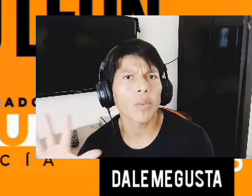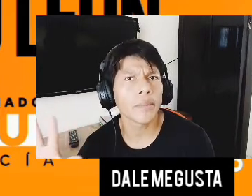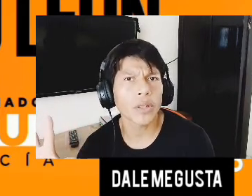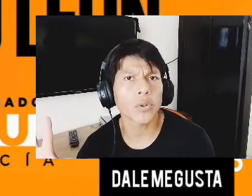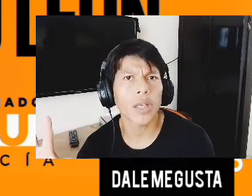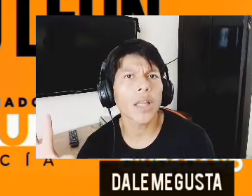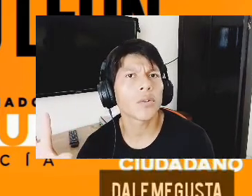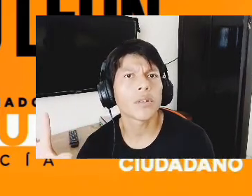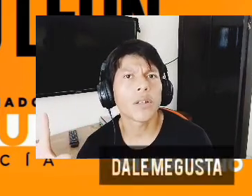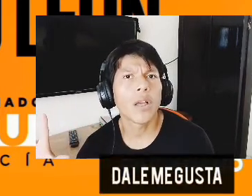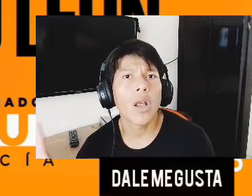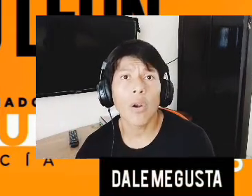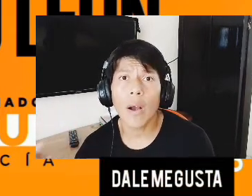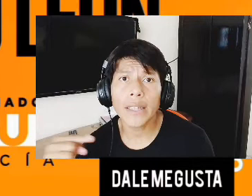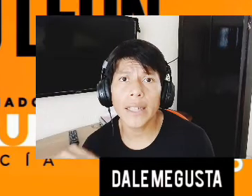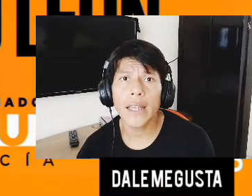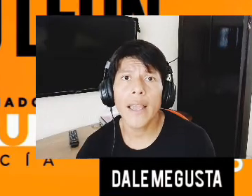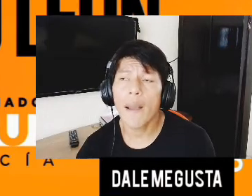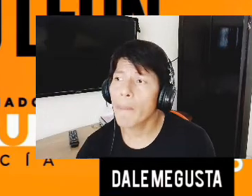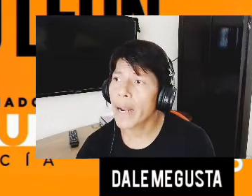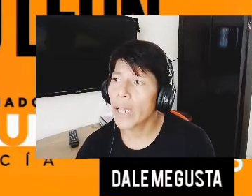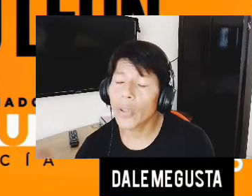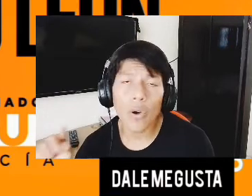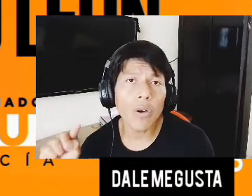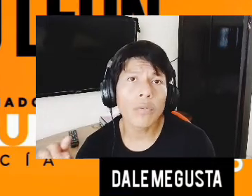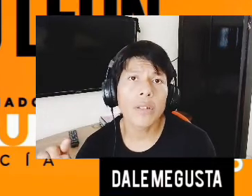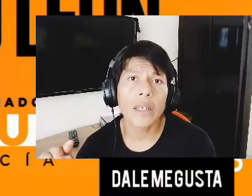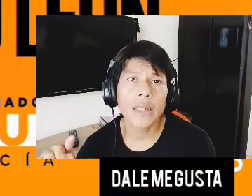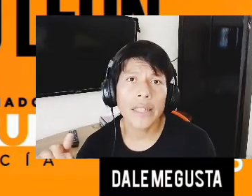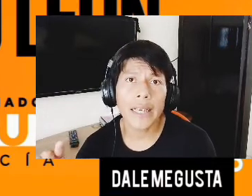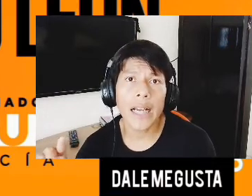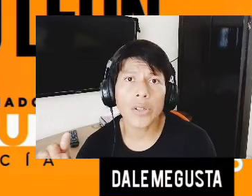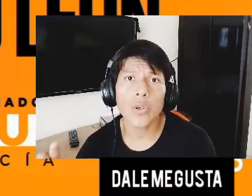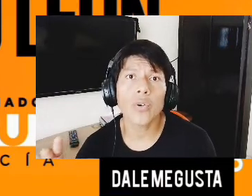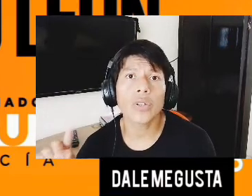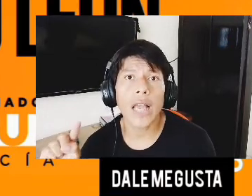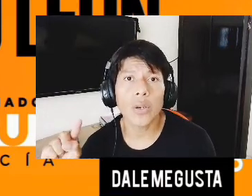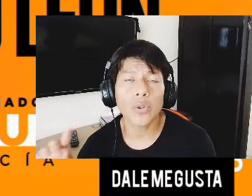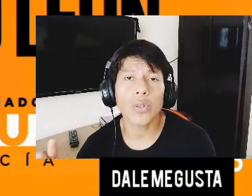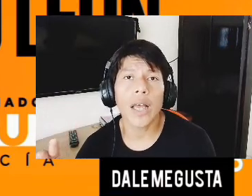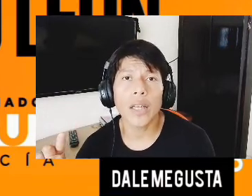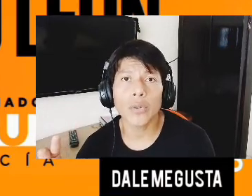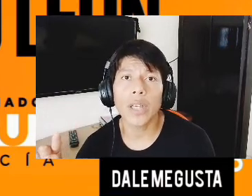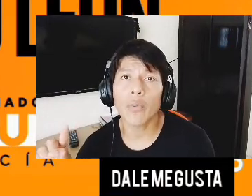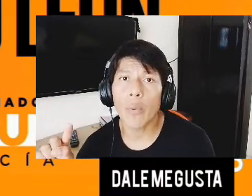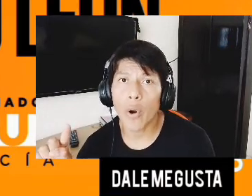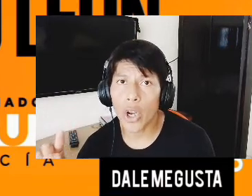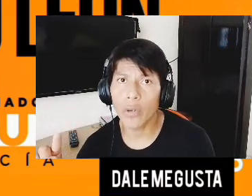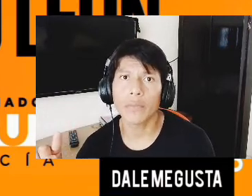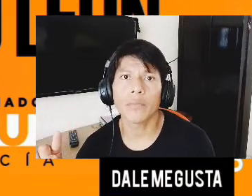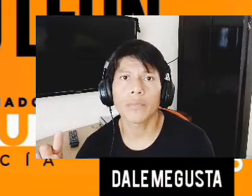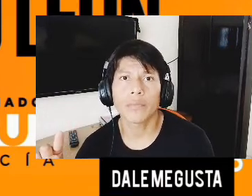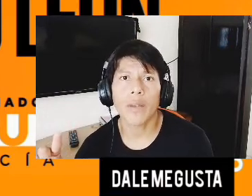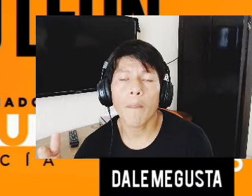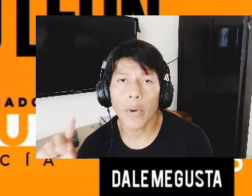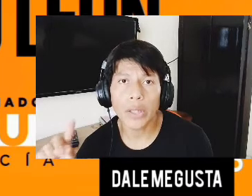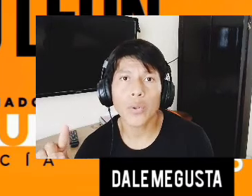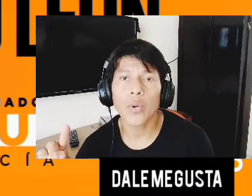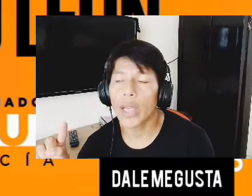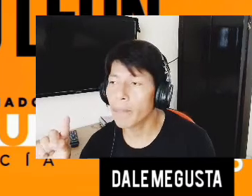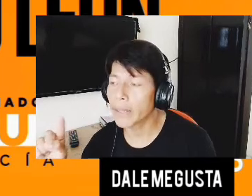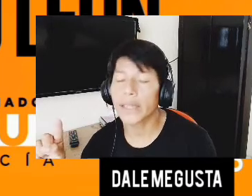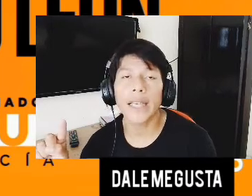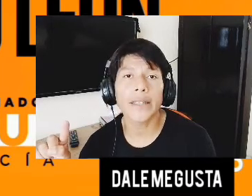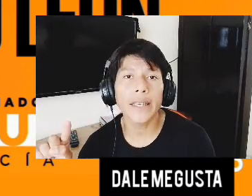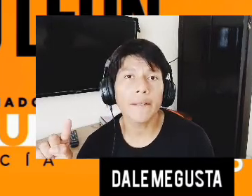ni por Movimiento Ciudadano. Lo hace para no dejar solos a los ciudadanos de Nuevo León. Por